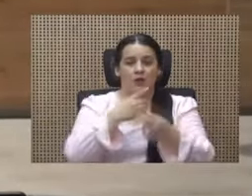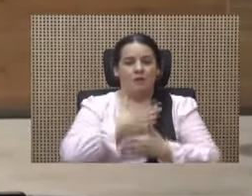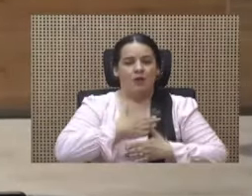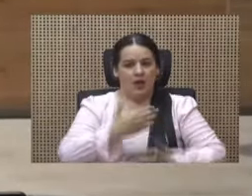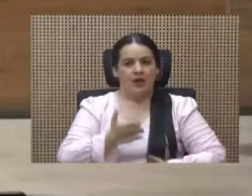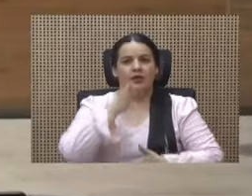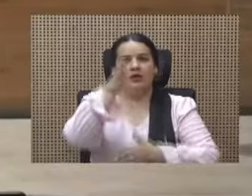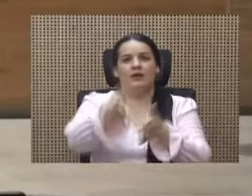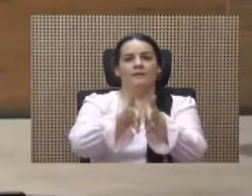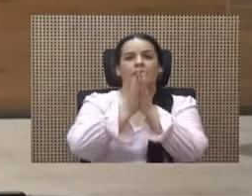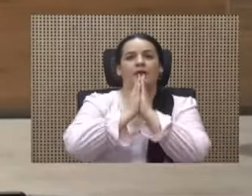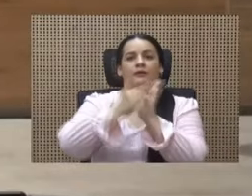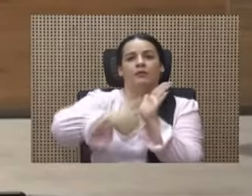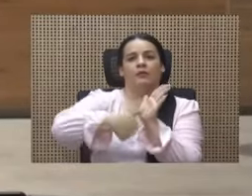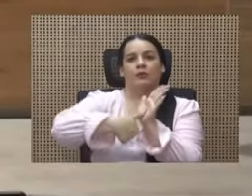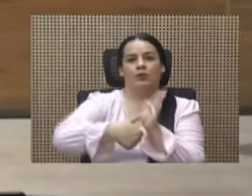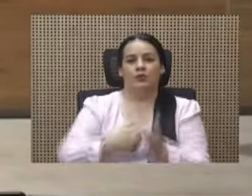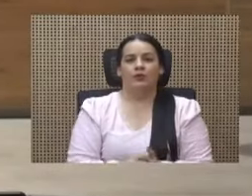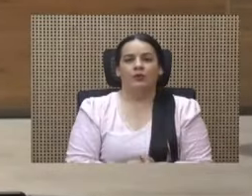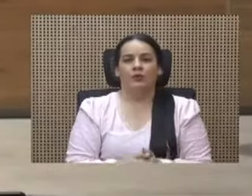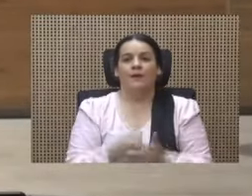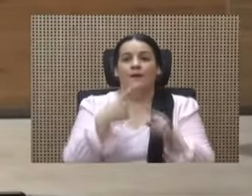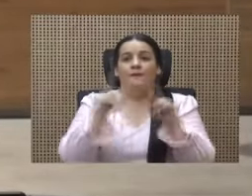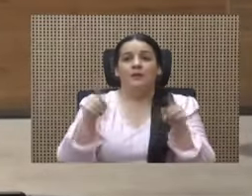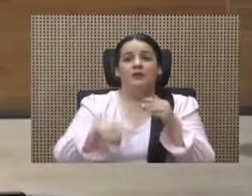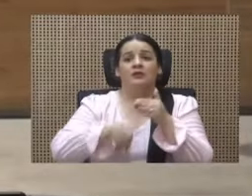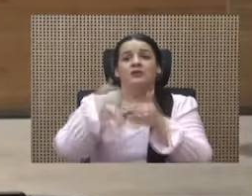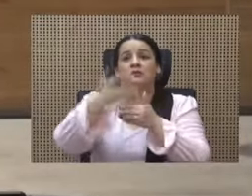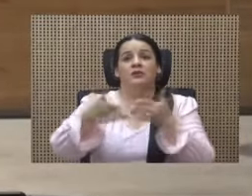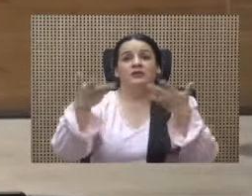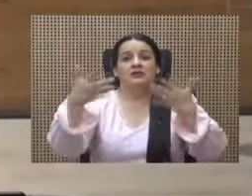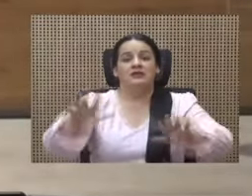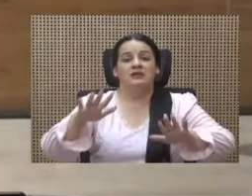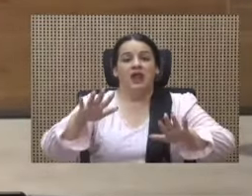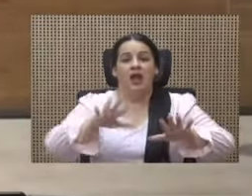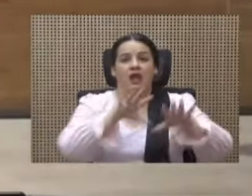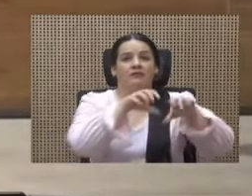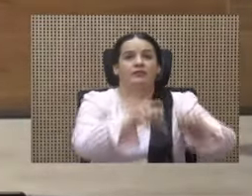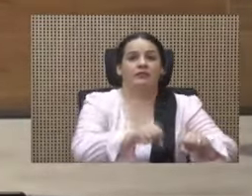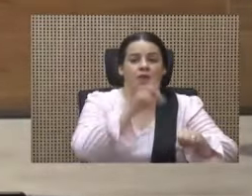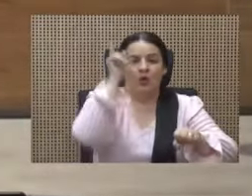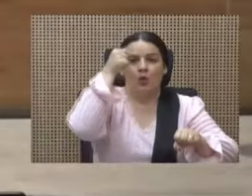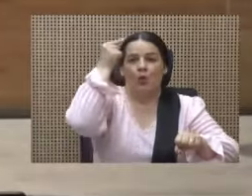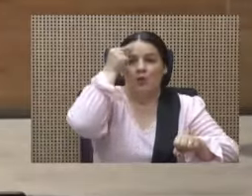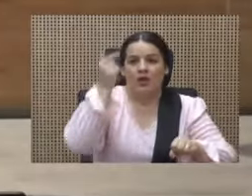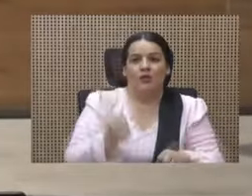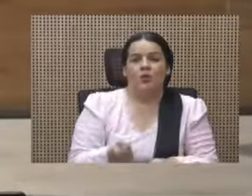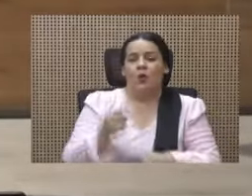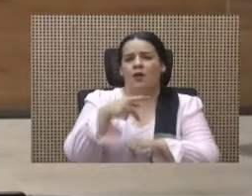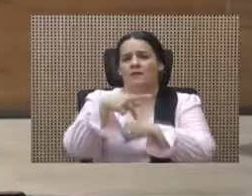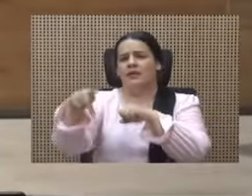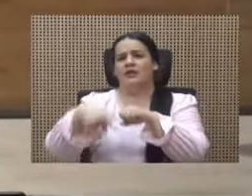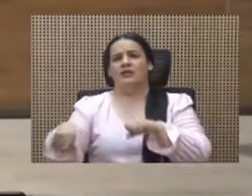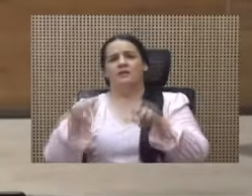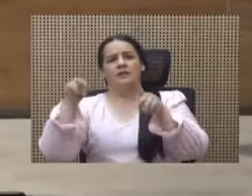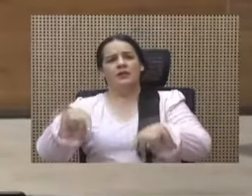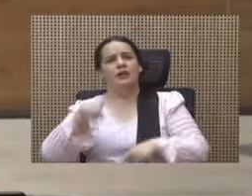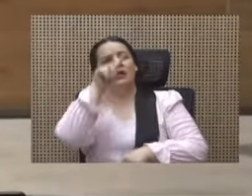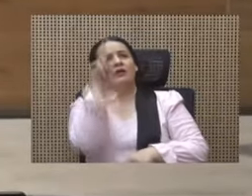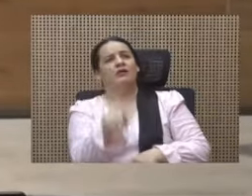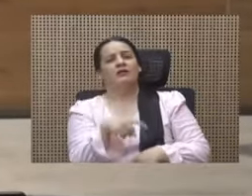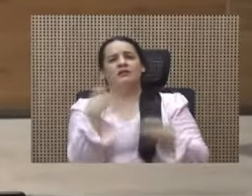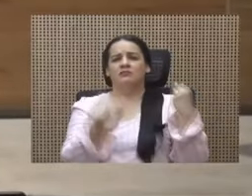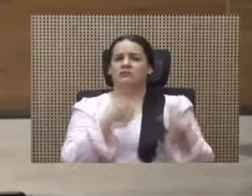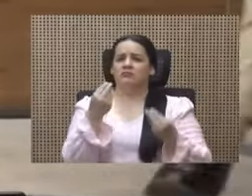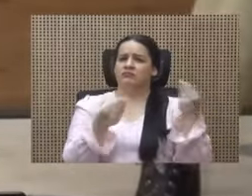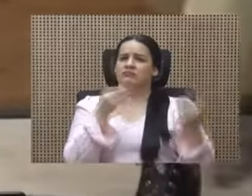para ir a pedir votos. Pero que una vez que llegó al gobierno, todo el mundo en Pérez Zeledón lo que se pregunta es, ¿qué ha hecho